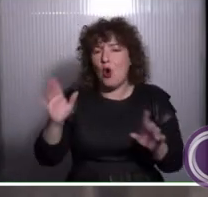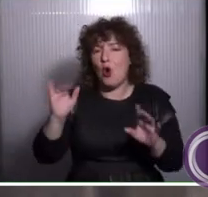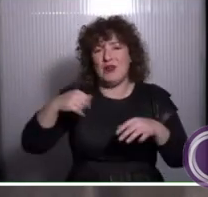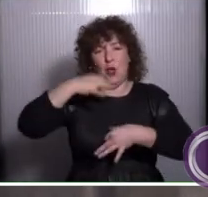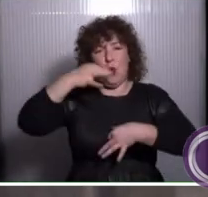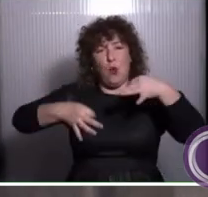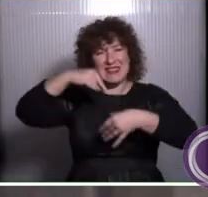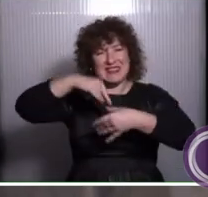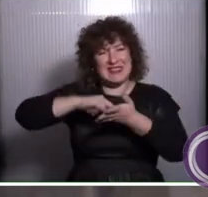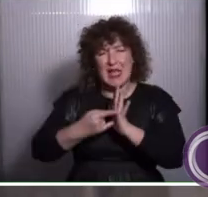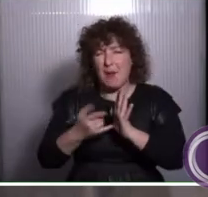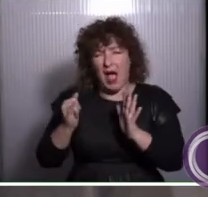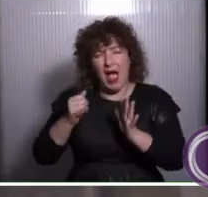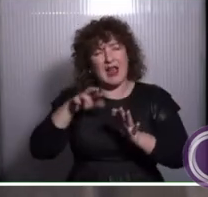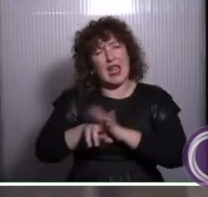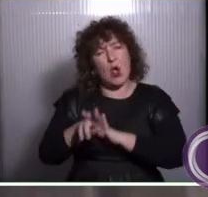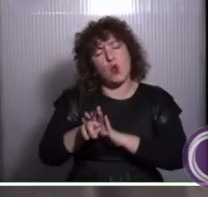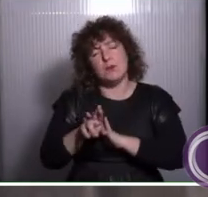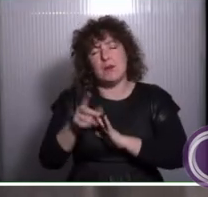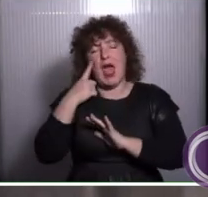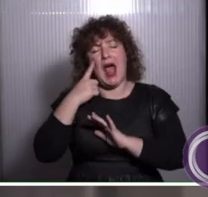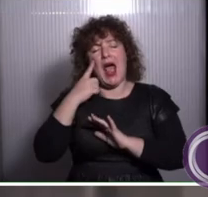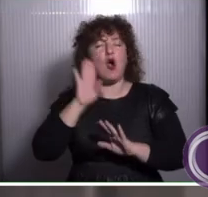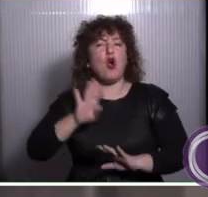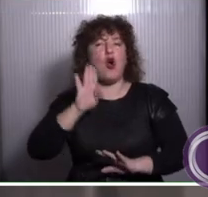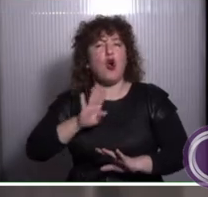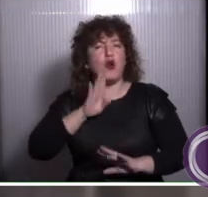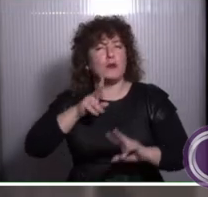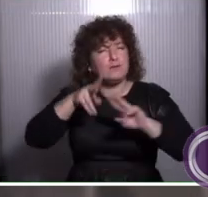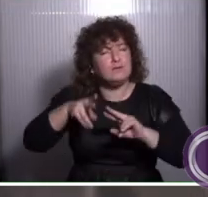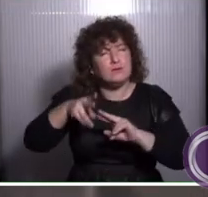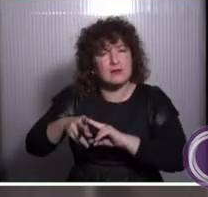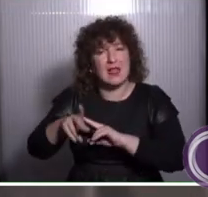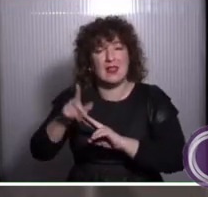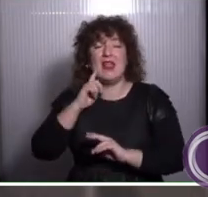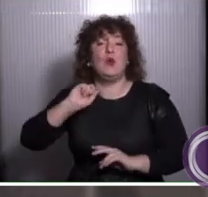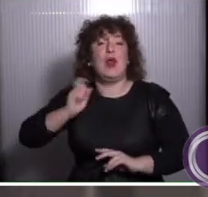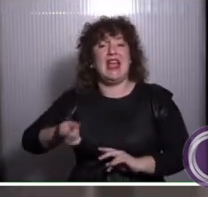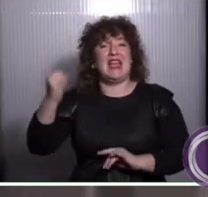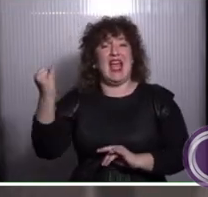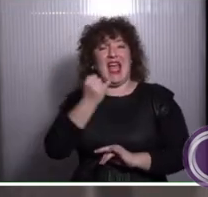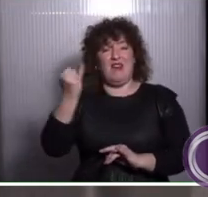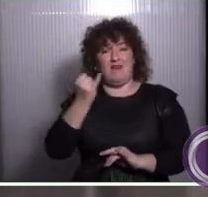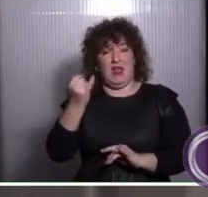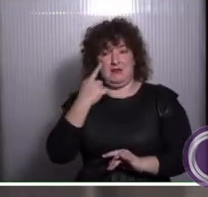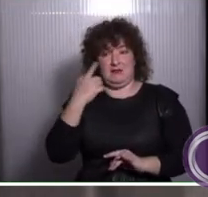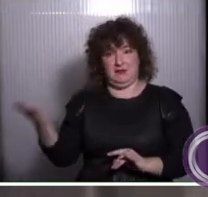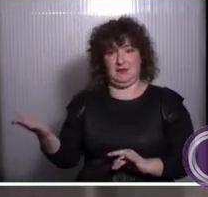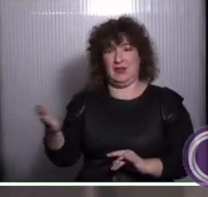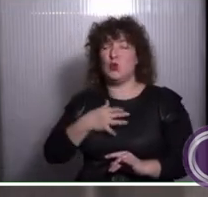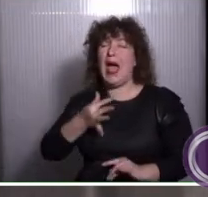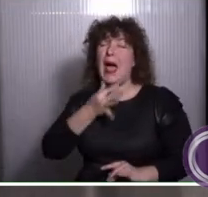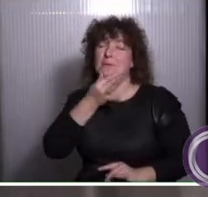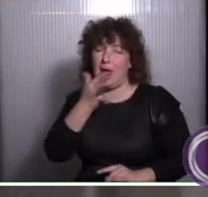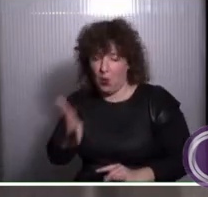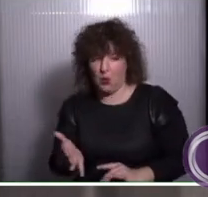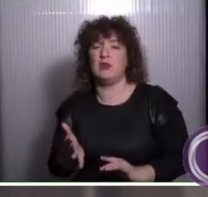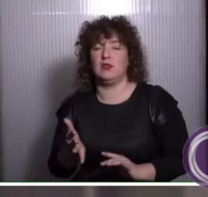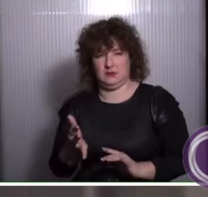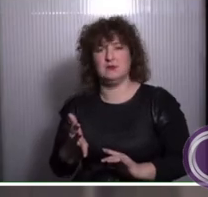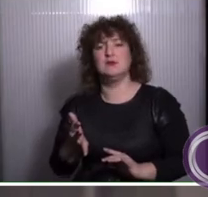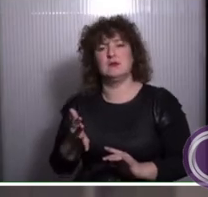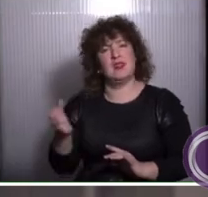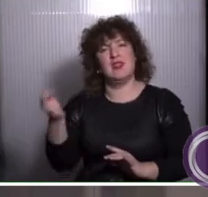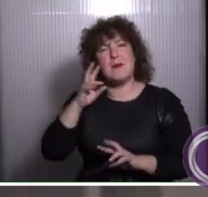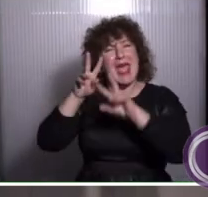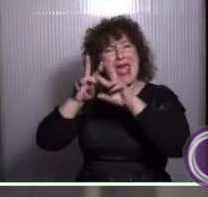recursos para combatir la evidente corrupción del exjefe del Estado, que está, para vergüenza nuestra, teniendo que